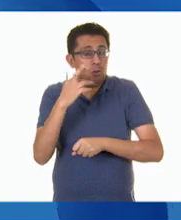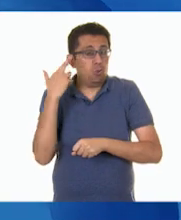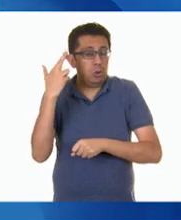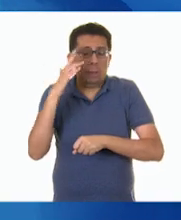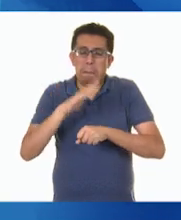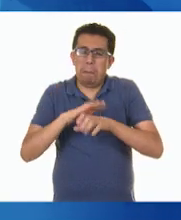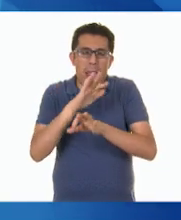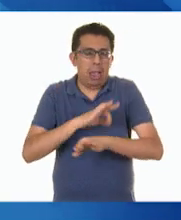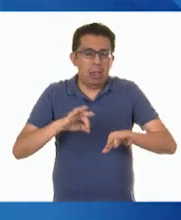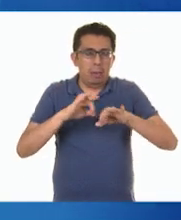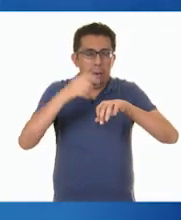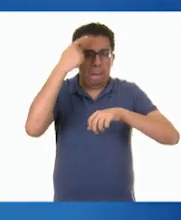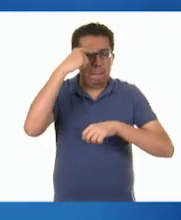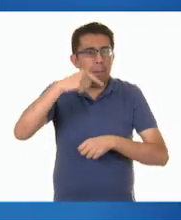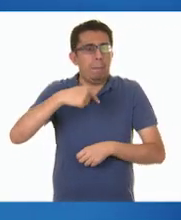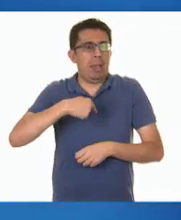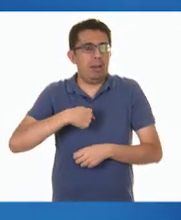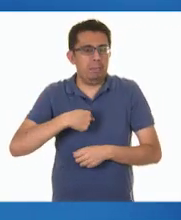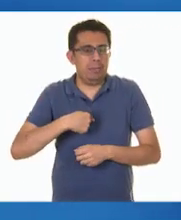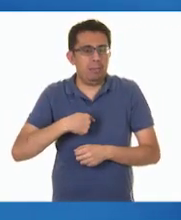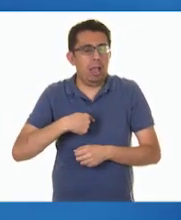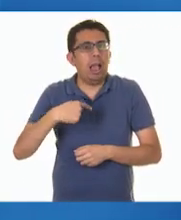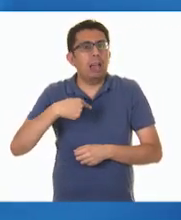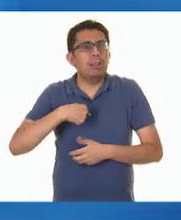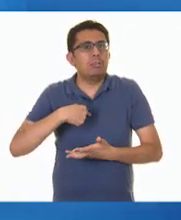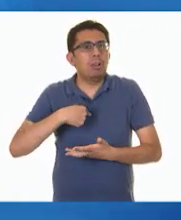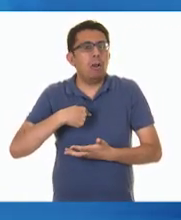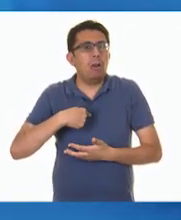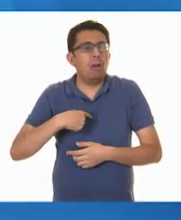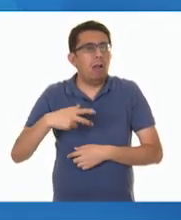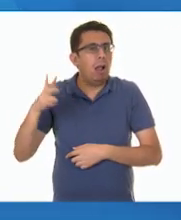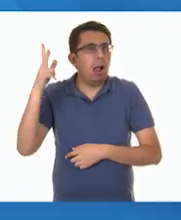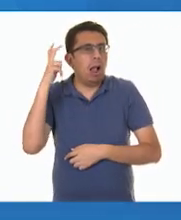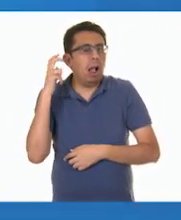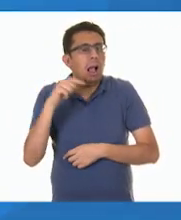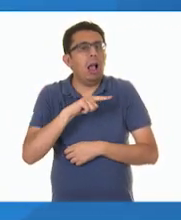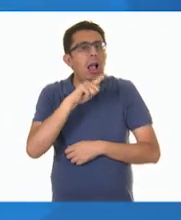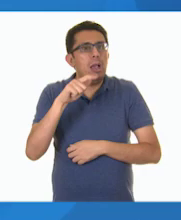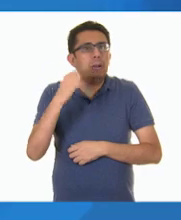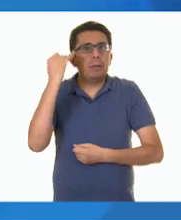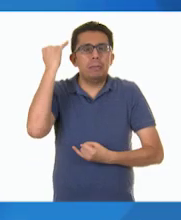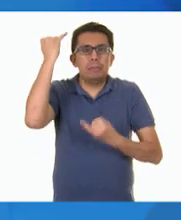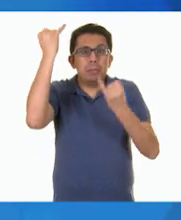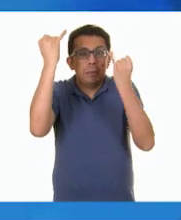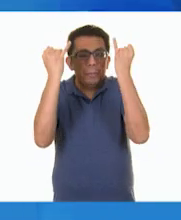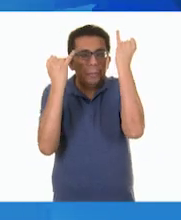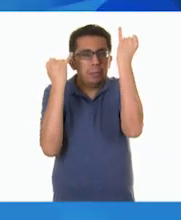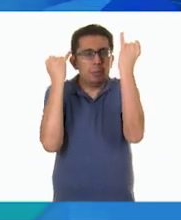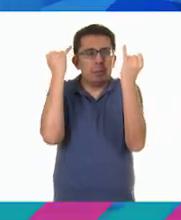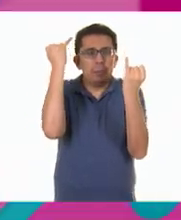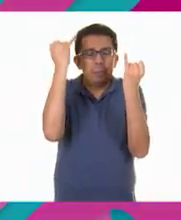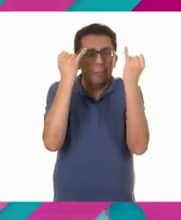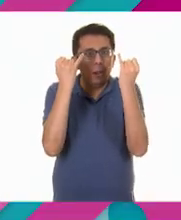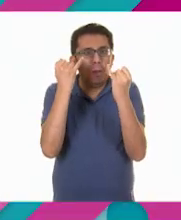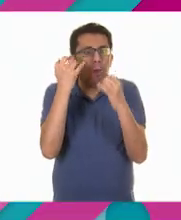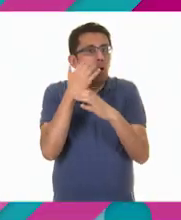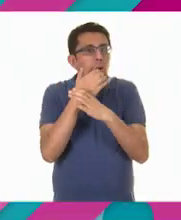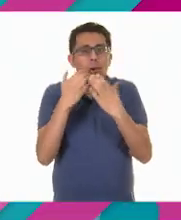porque me hace imaginarme cosas que más allá de lo que puedo